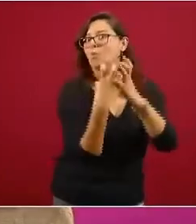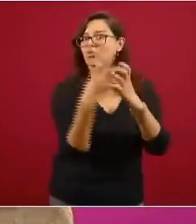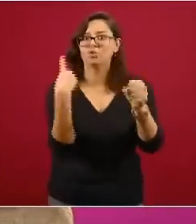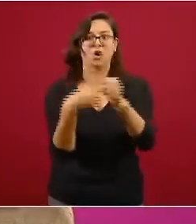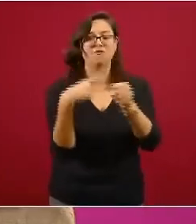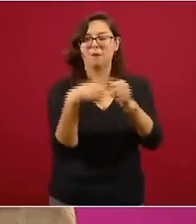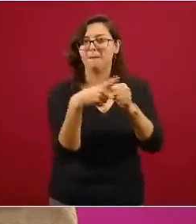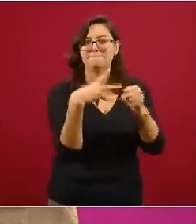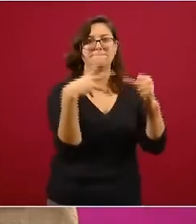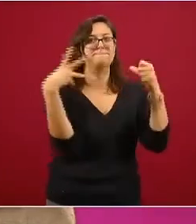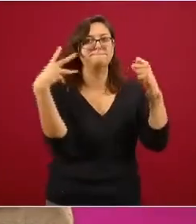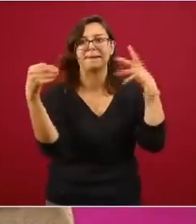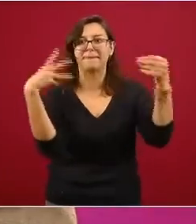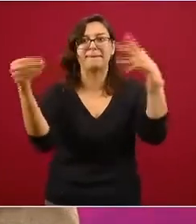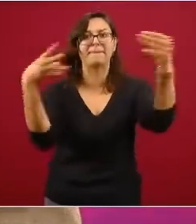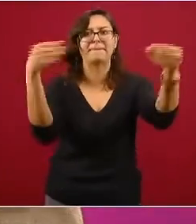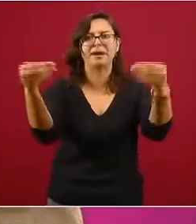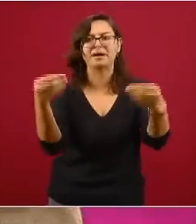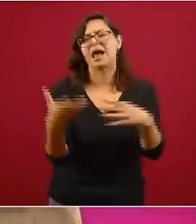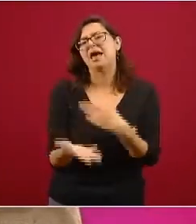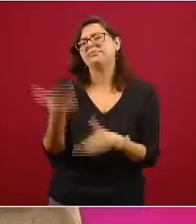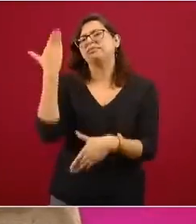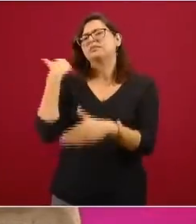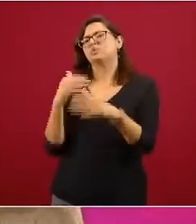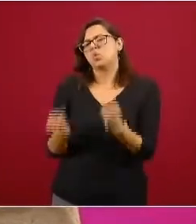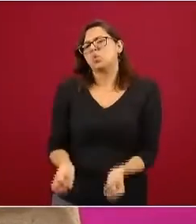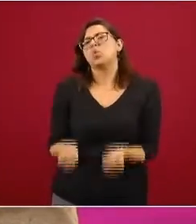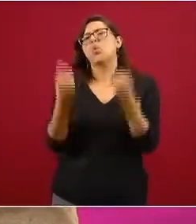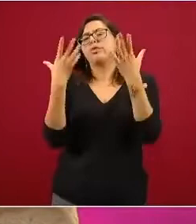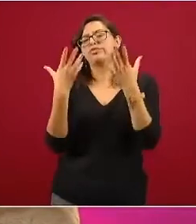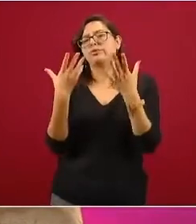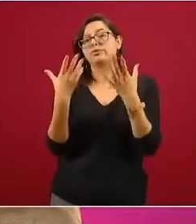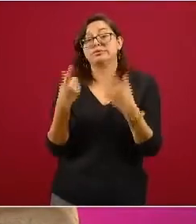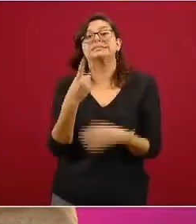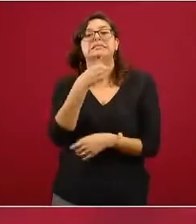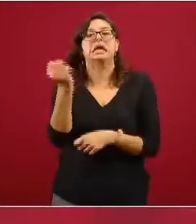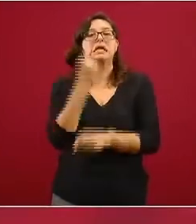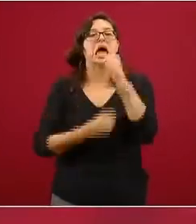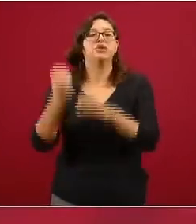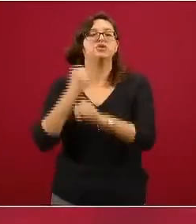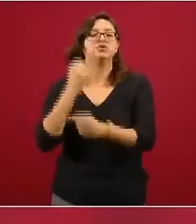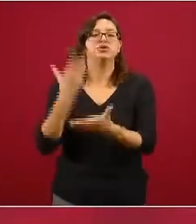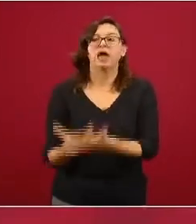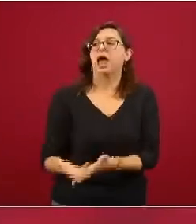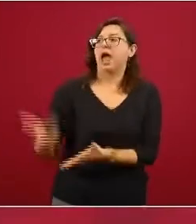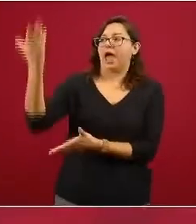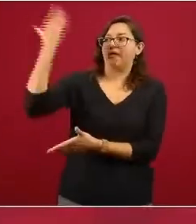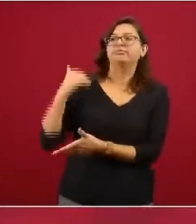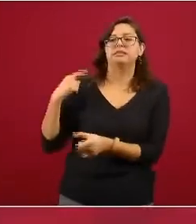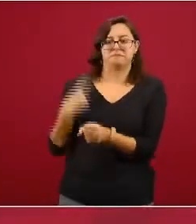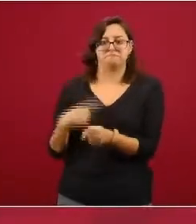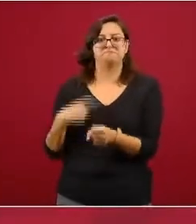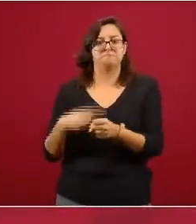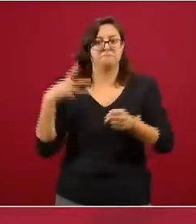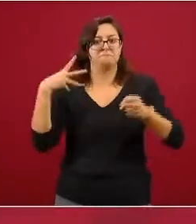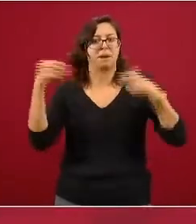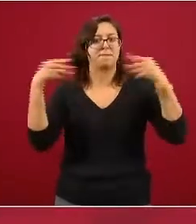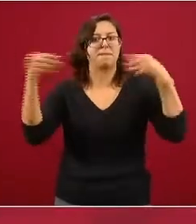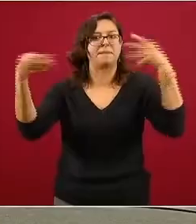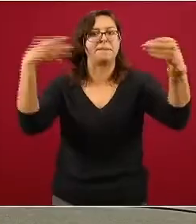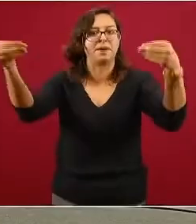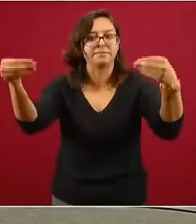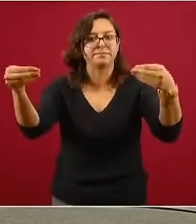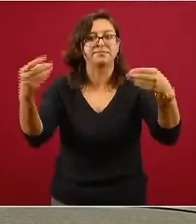enfermedad infecciosa epidémica que causara una pandemia de esta magnitud. Ha habido otras